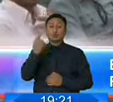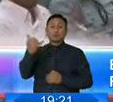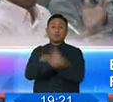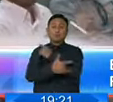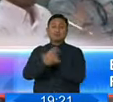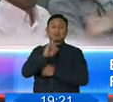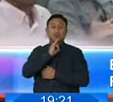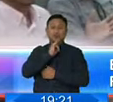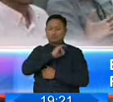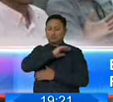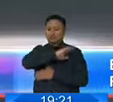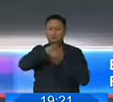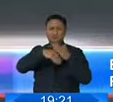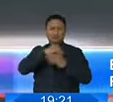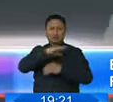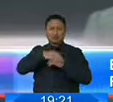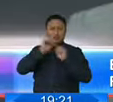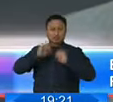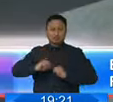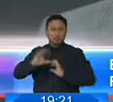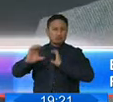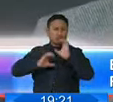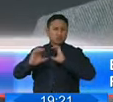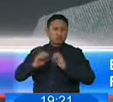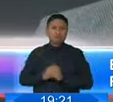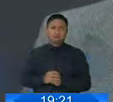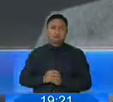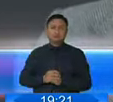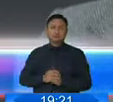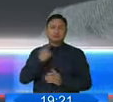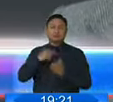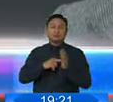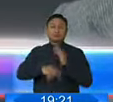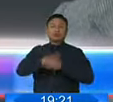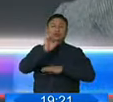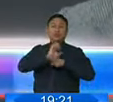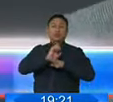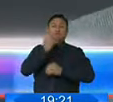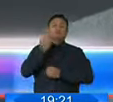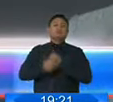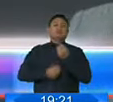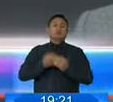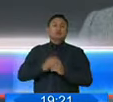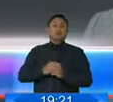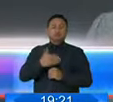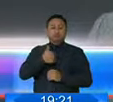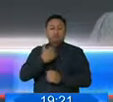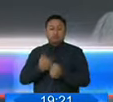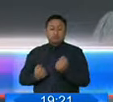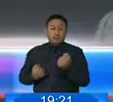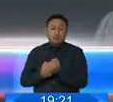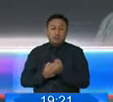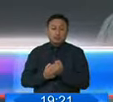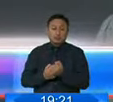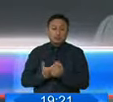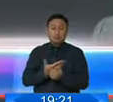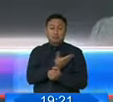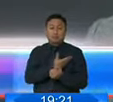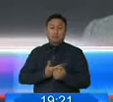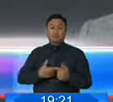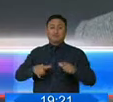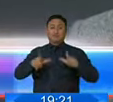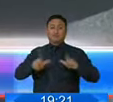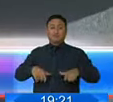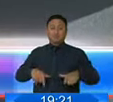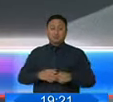país, sino con todo el mundo. Lo que queremos hacer con Ecuador, un realmente apoyo al presidente Moreno,